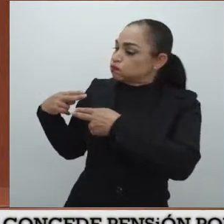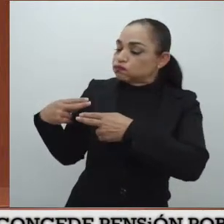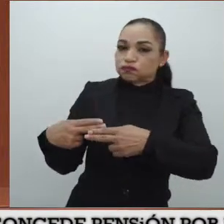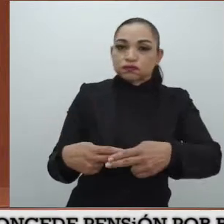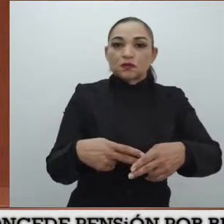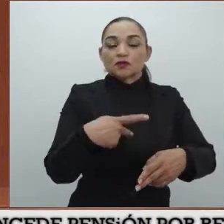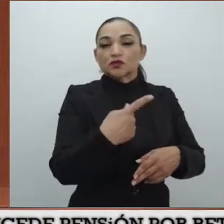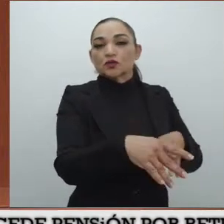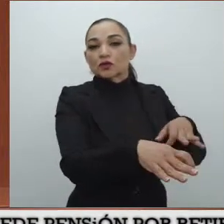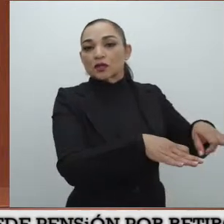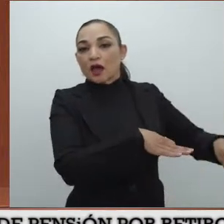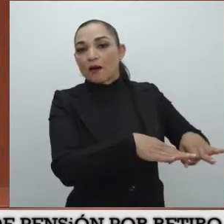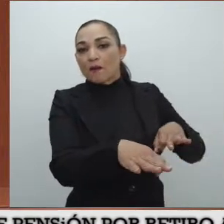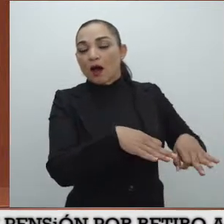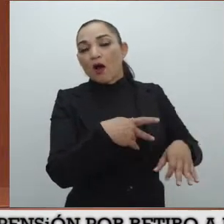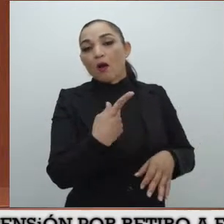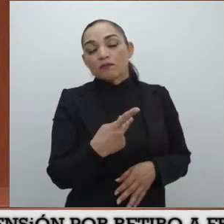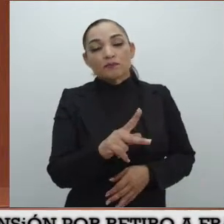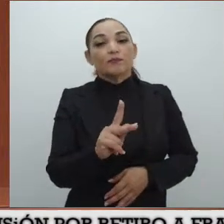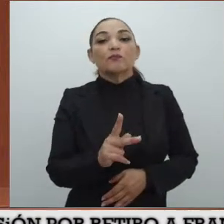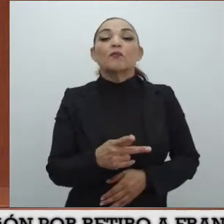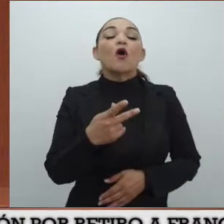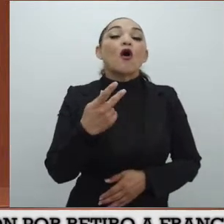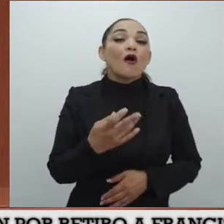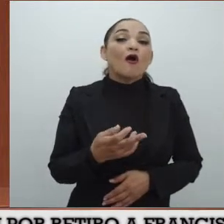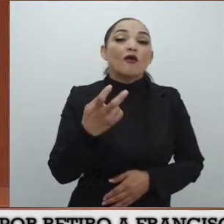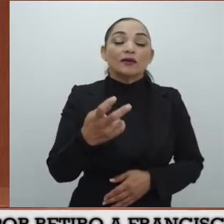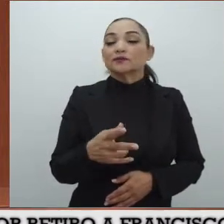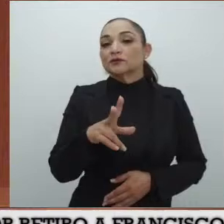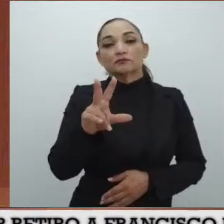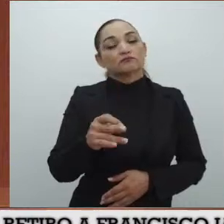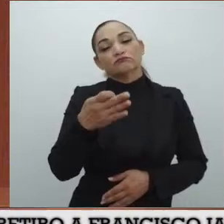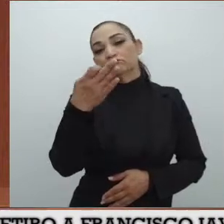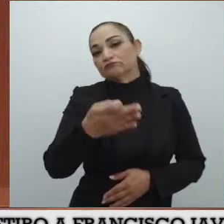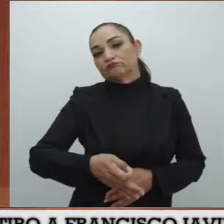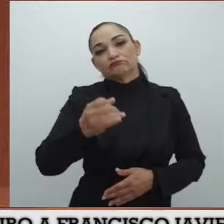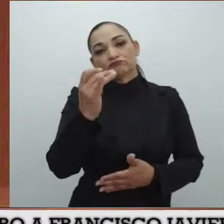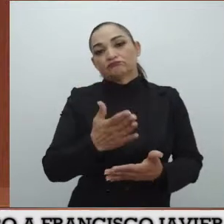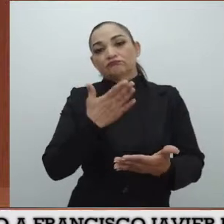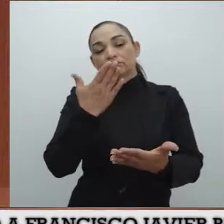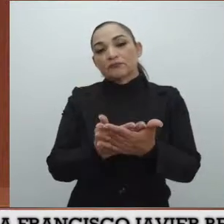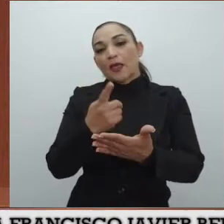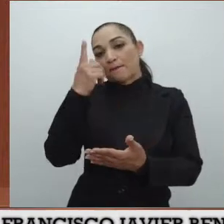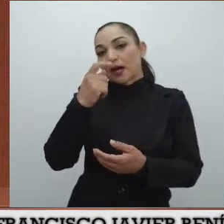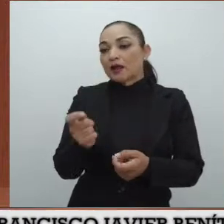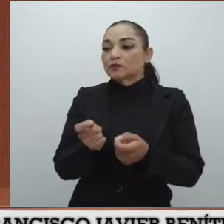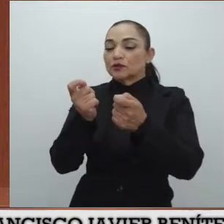sin efectos jurídicos la petición de la elaboración de la iniciativa solicitada preveniente.